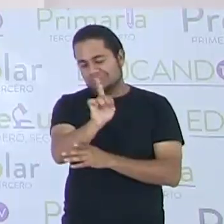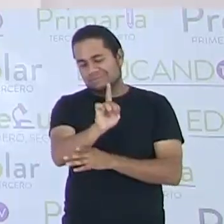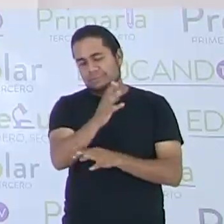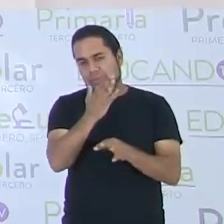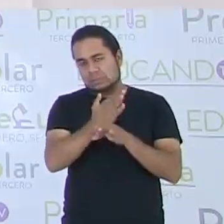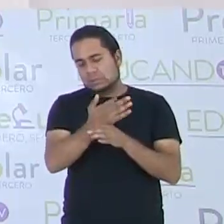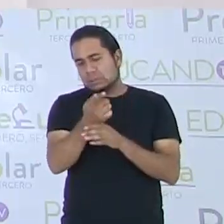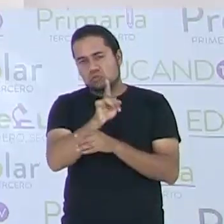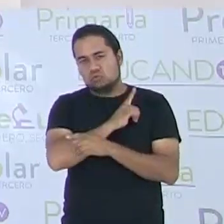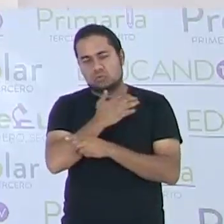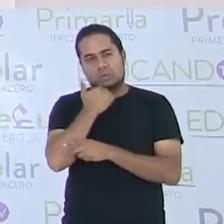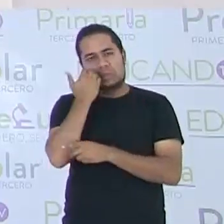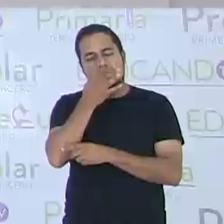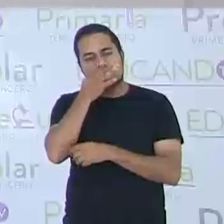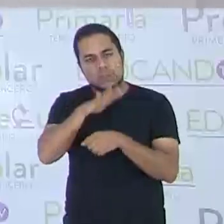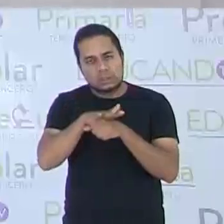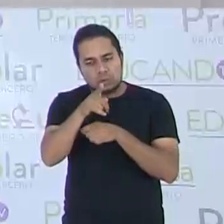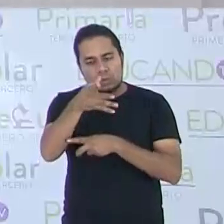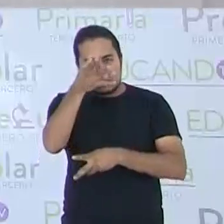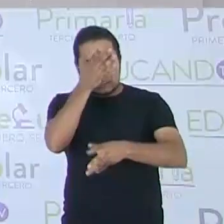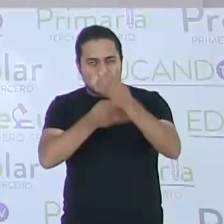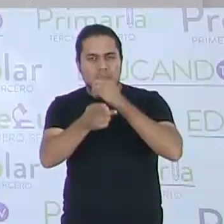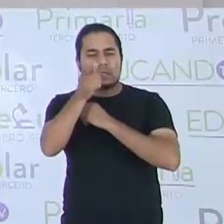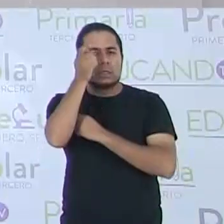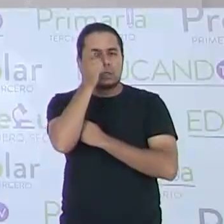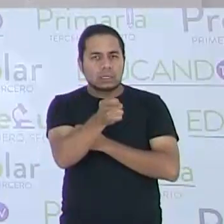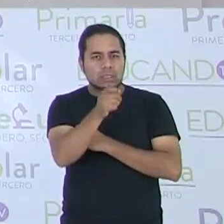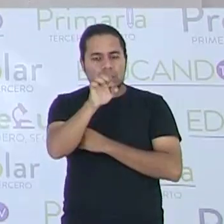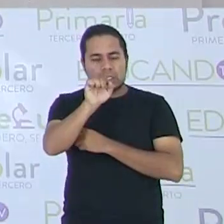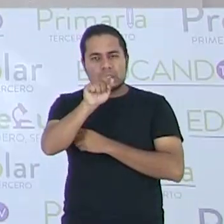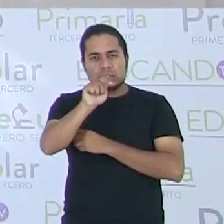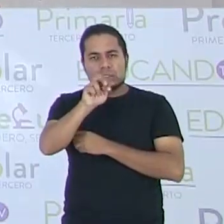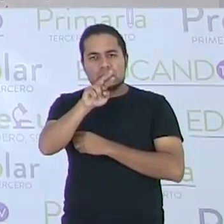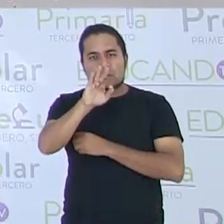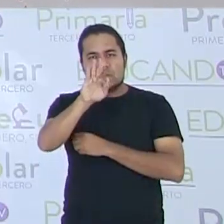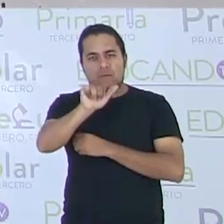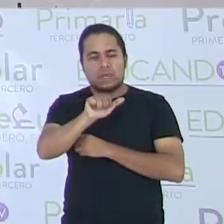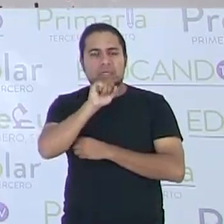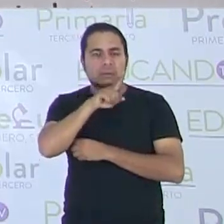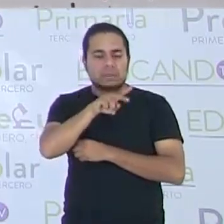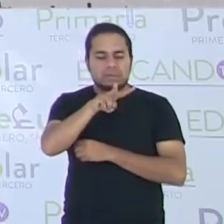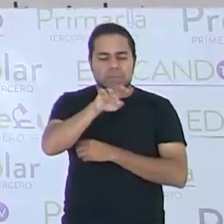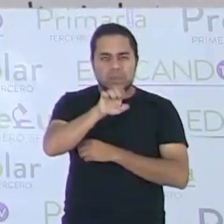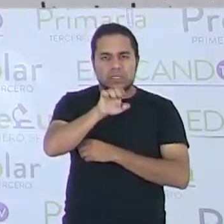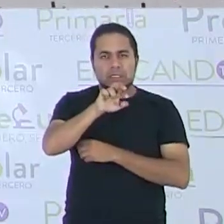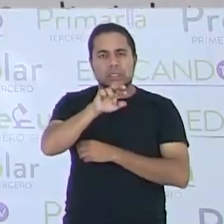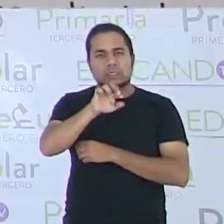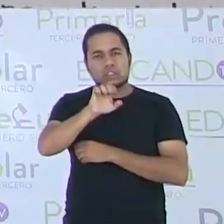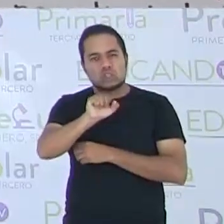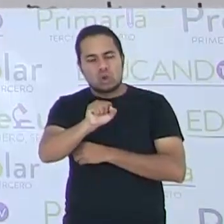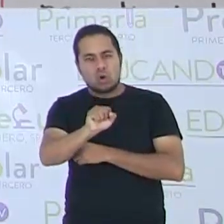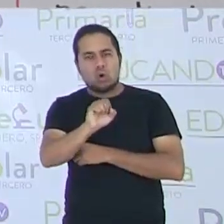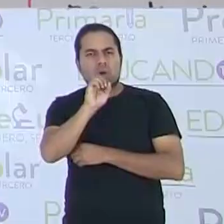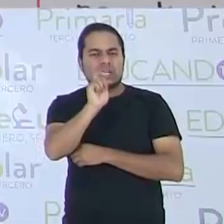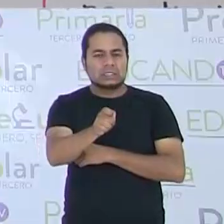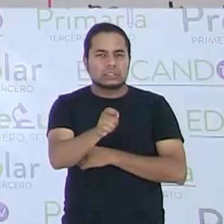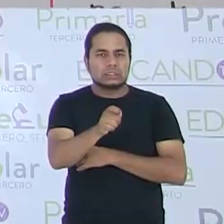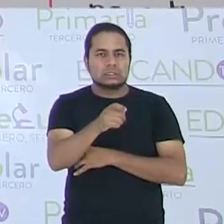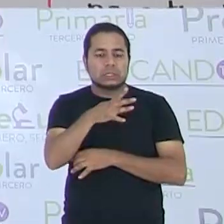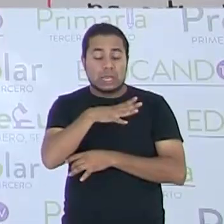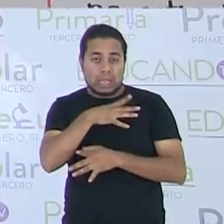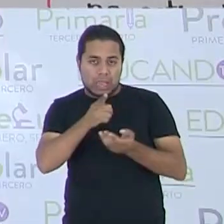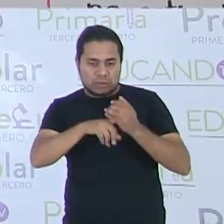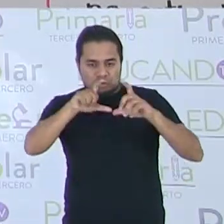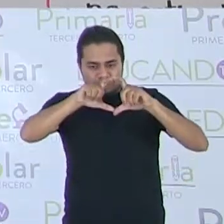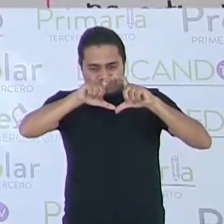momento solamente quiero que ustedes aprendan qué es una estrofa y qué es un verso. Y que las estrofas están